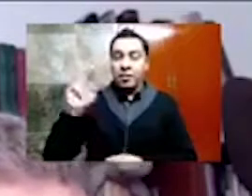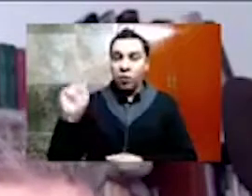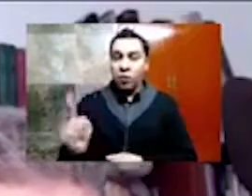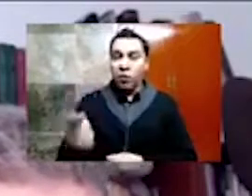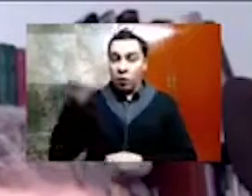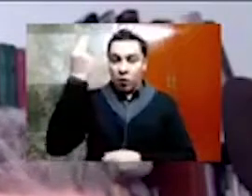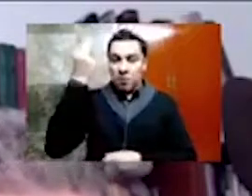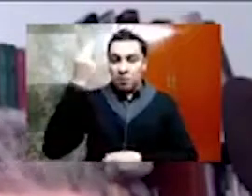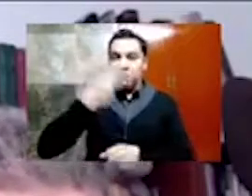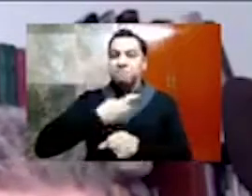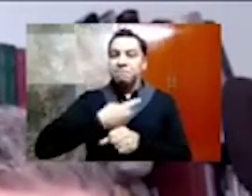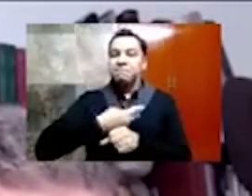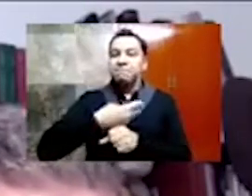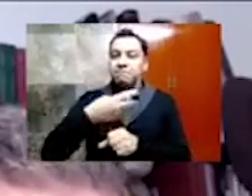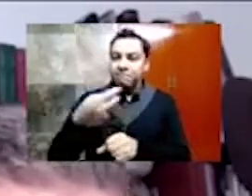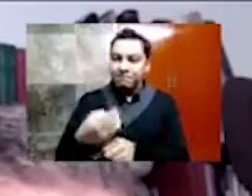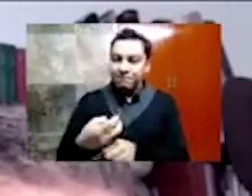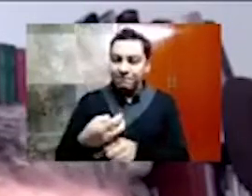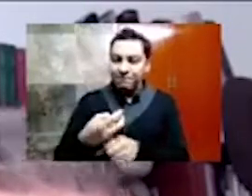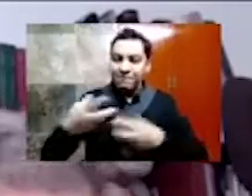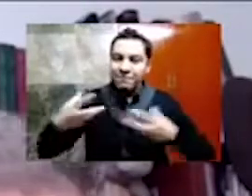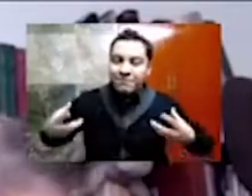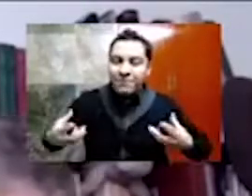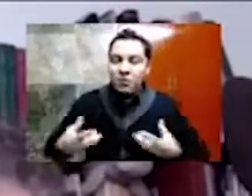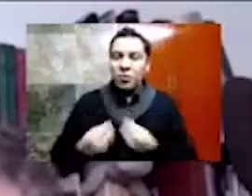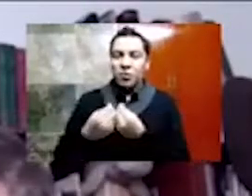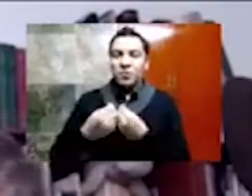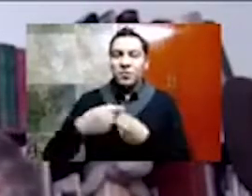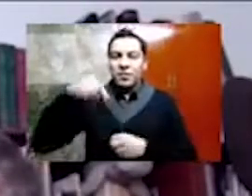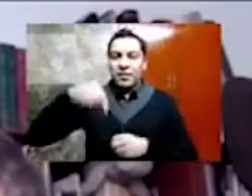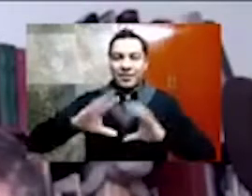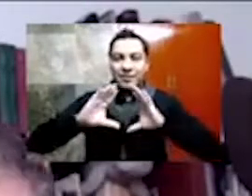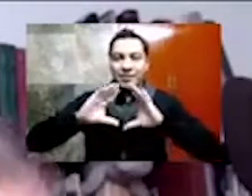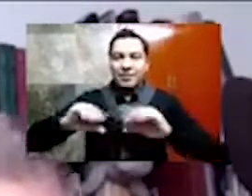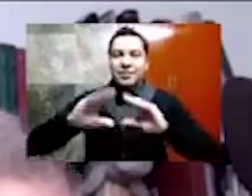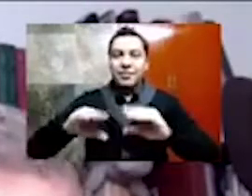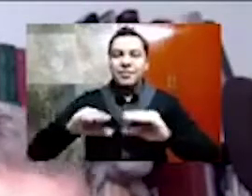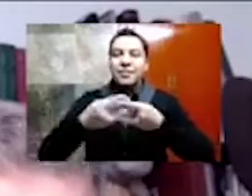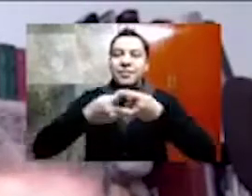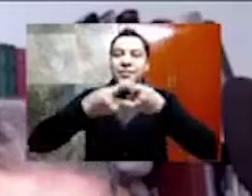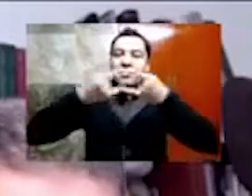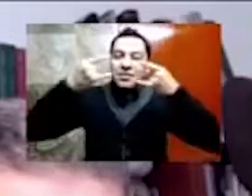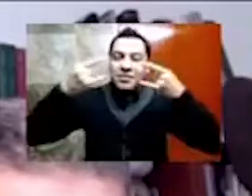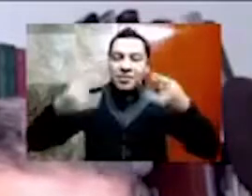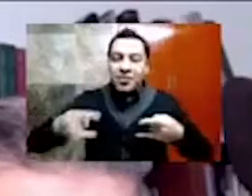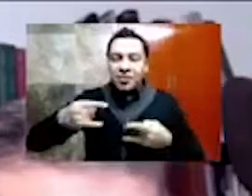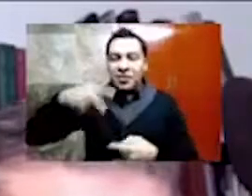parte de esta aventura académica con un elenco realmente